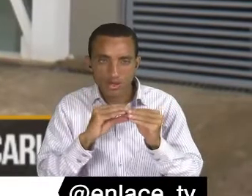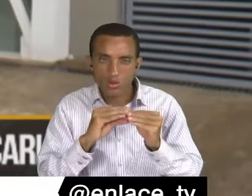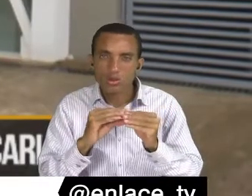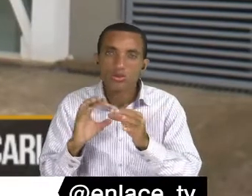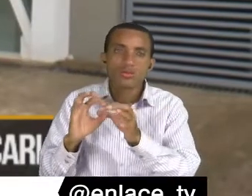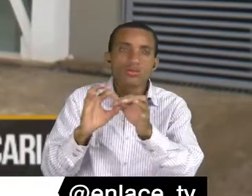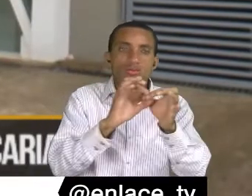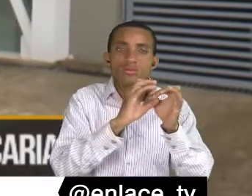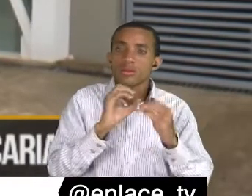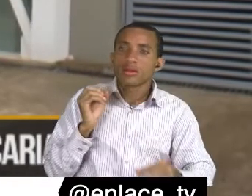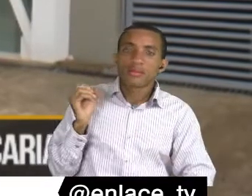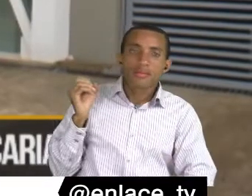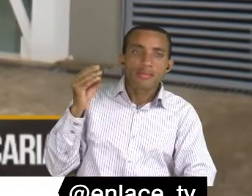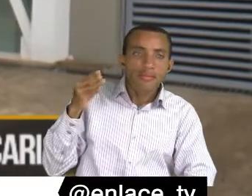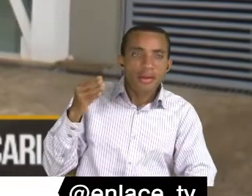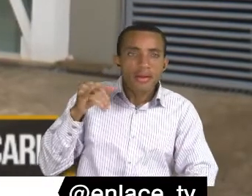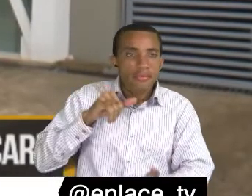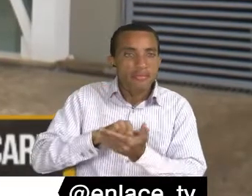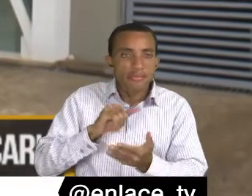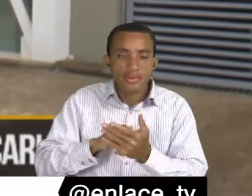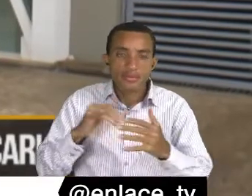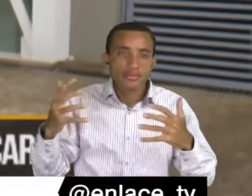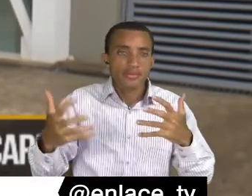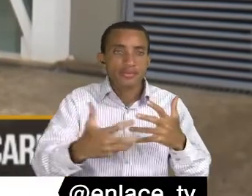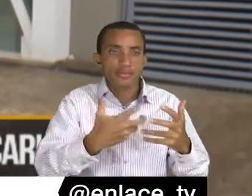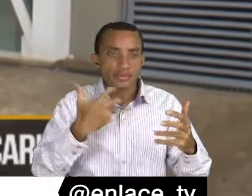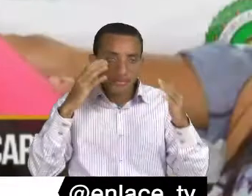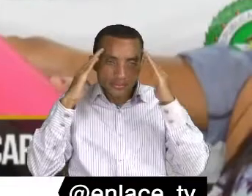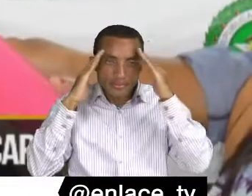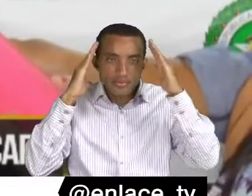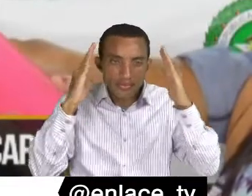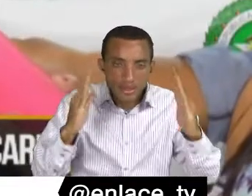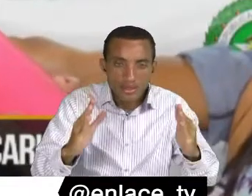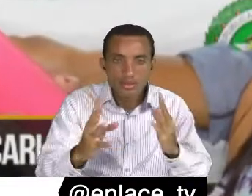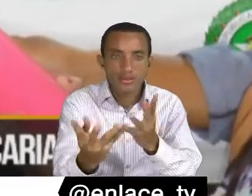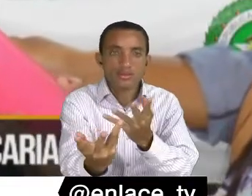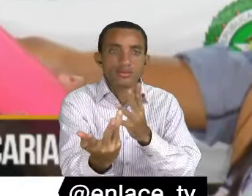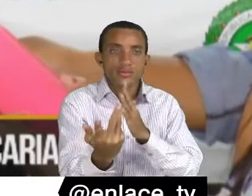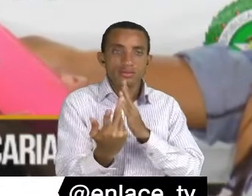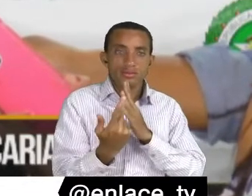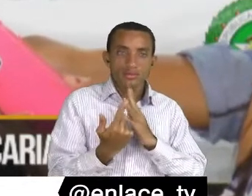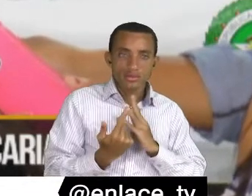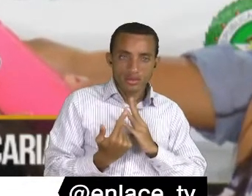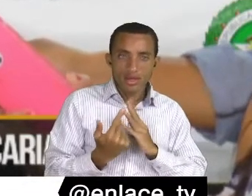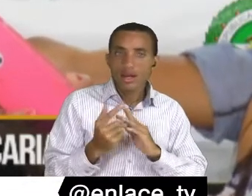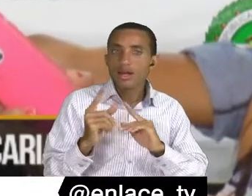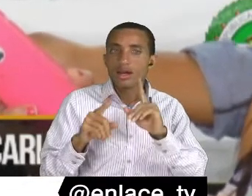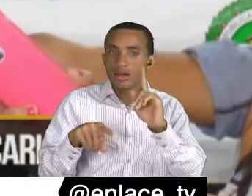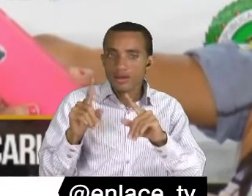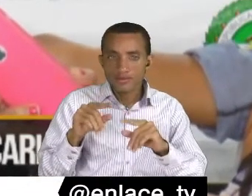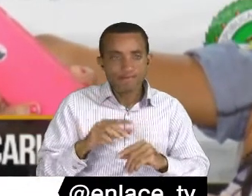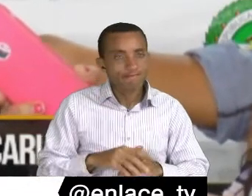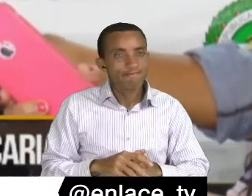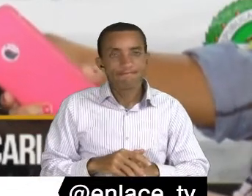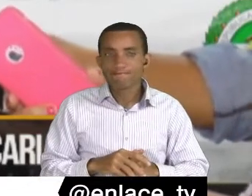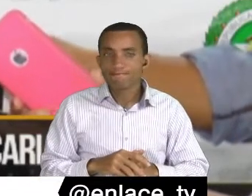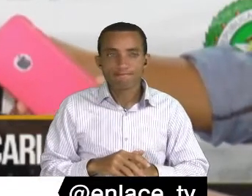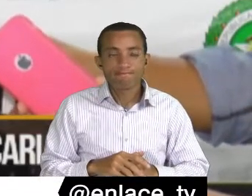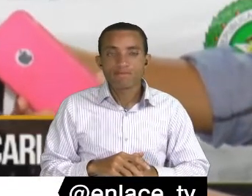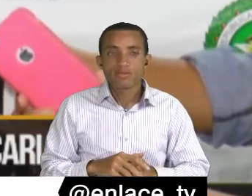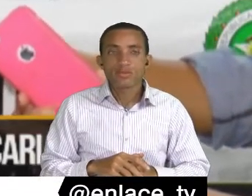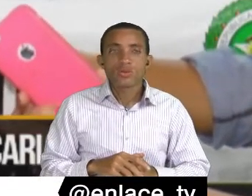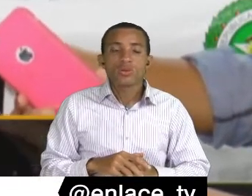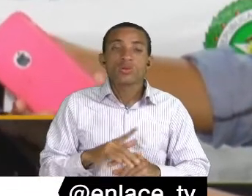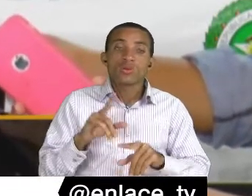financieras. No todos manejan el mismo sistema de atención al usuario. Hay barreras, las cuales a través están de los vidrios